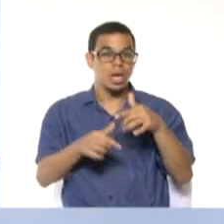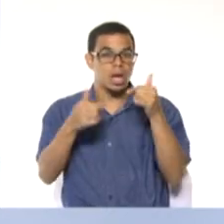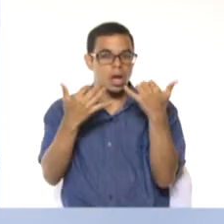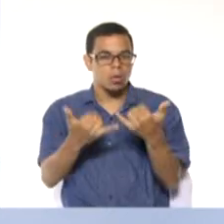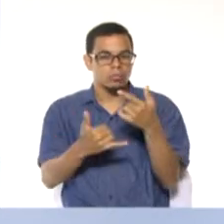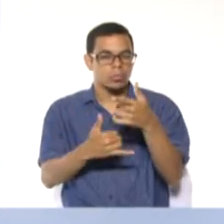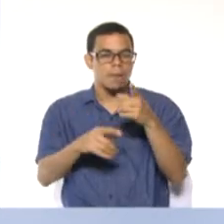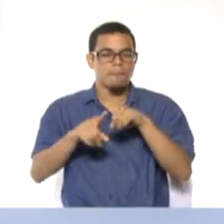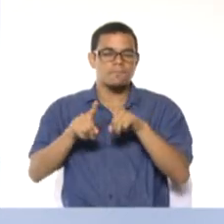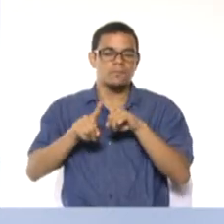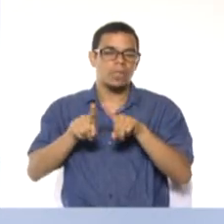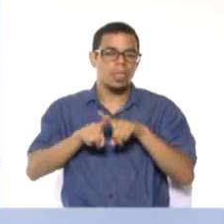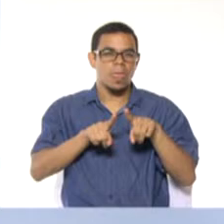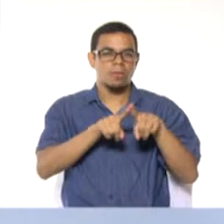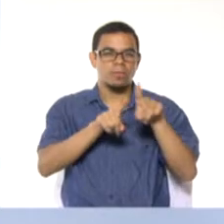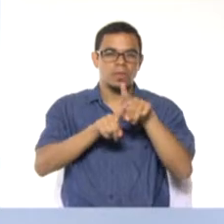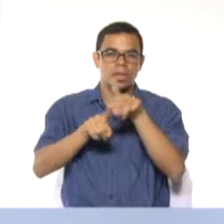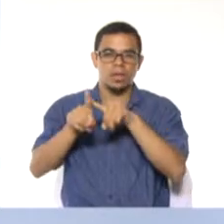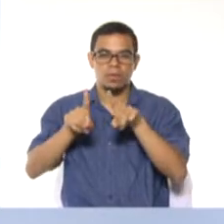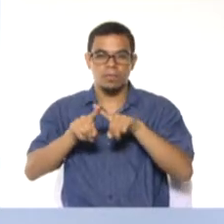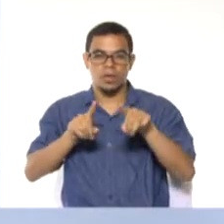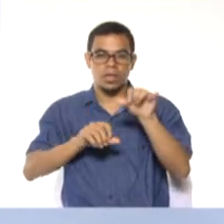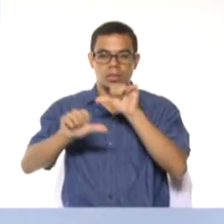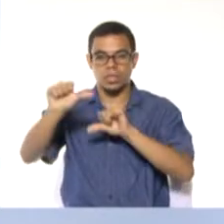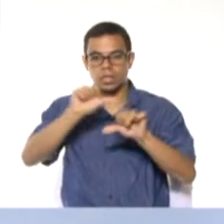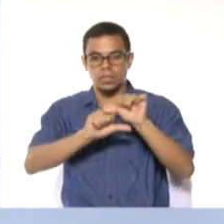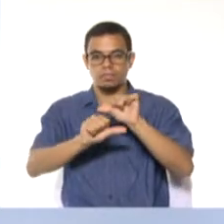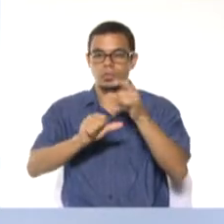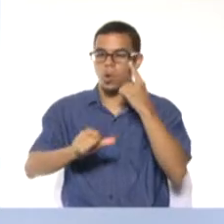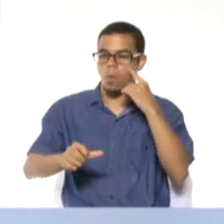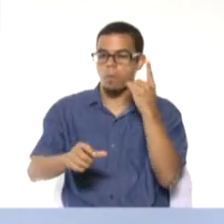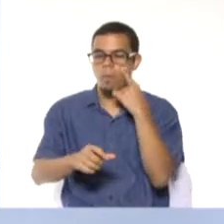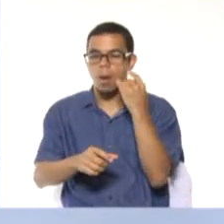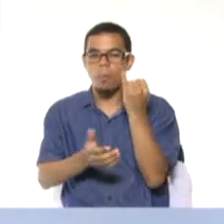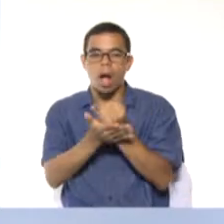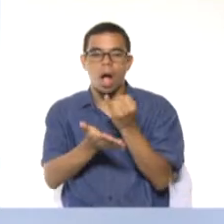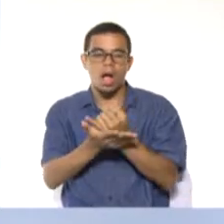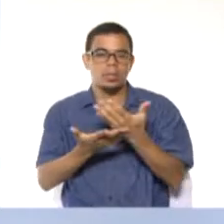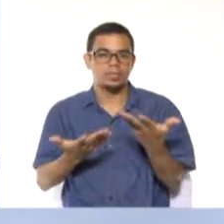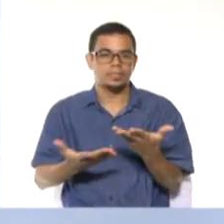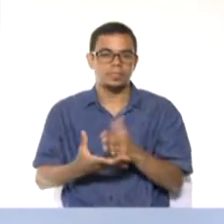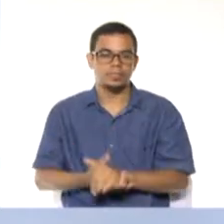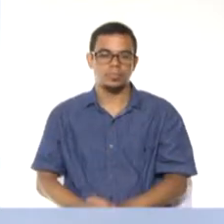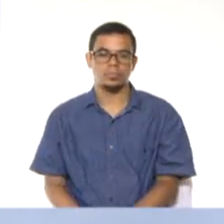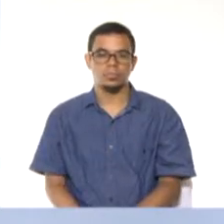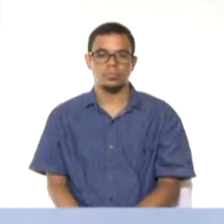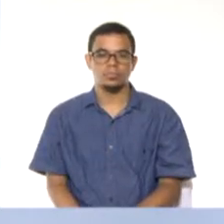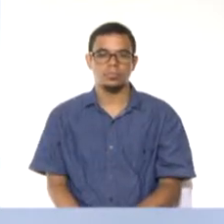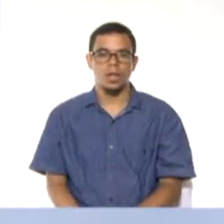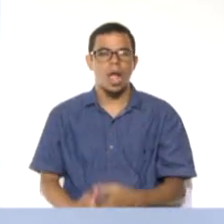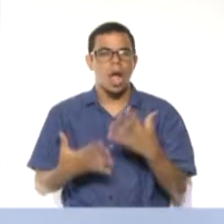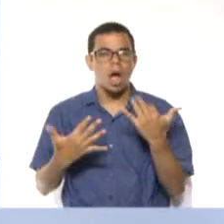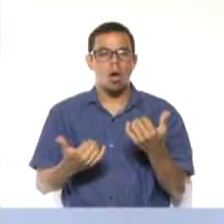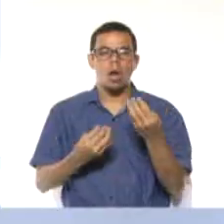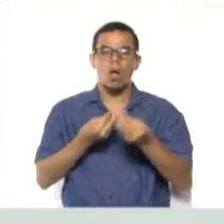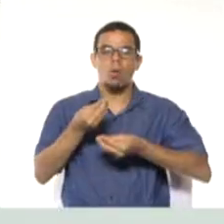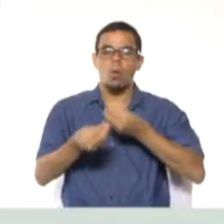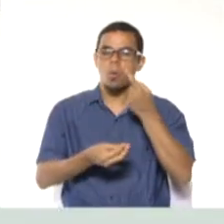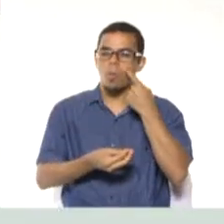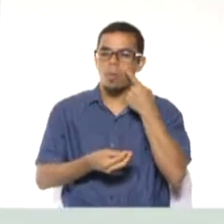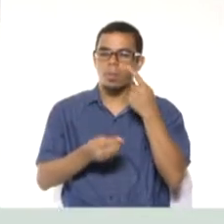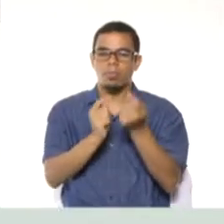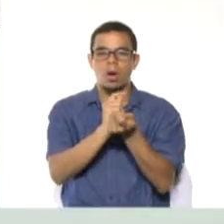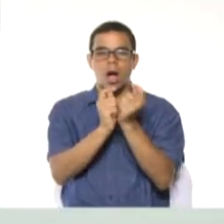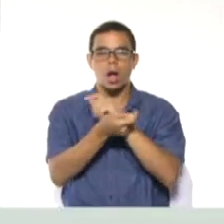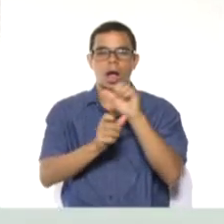elementos acá en nuestro laboratorio móvil. Pero esa reacción química, ¿cómo se representa? Y eso es